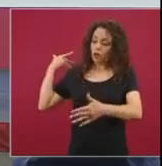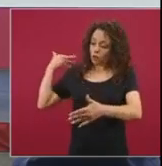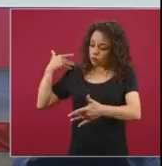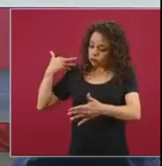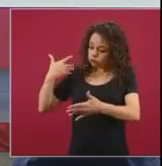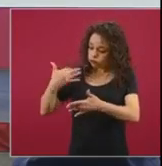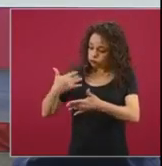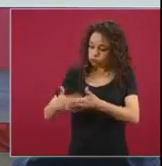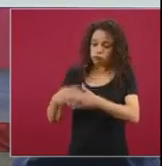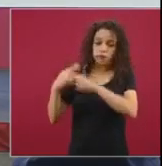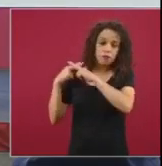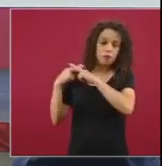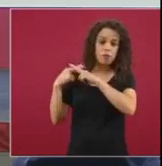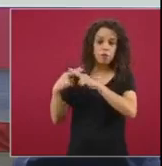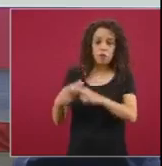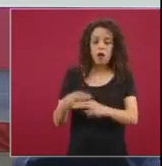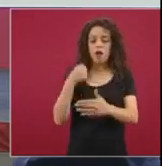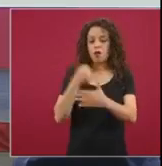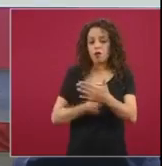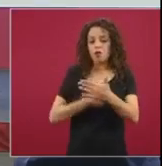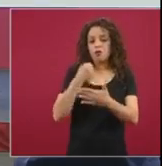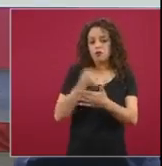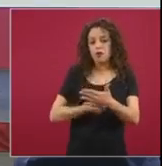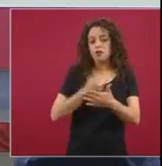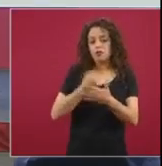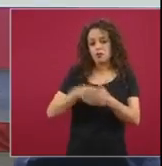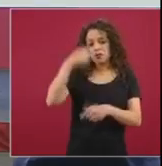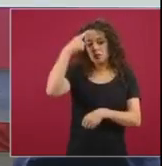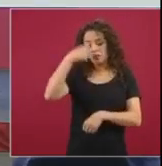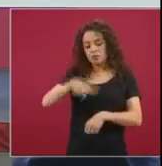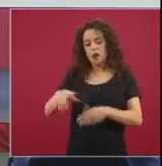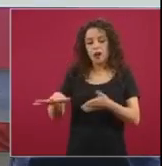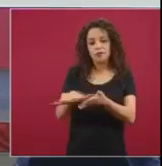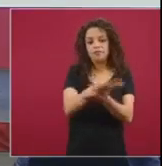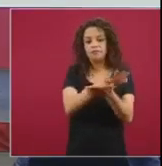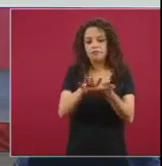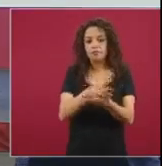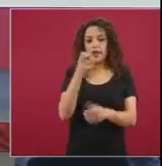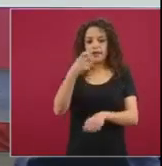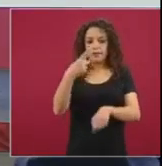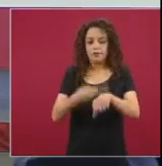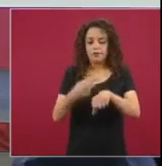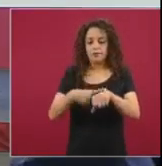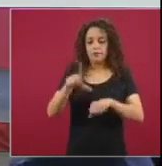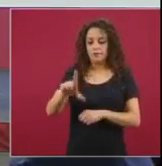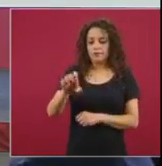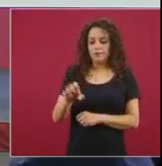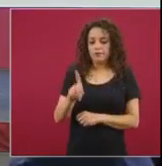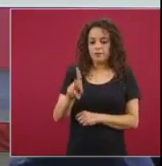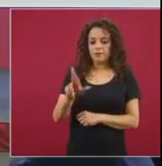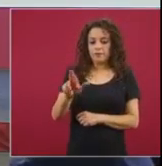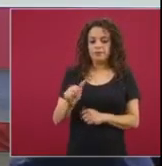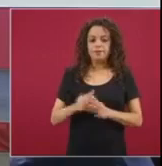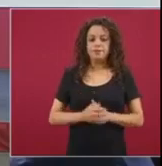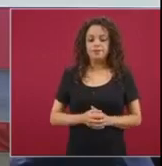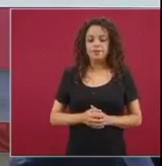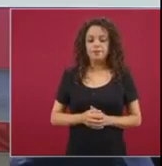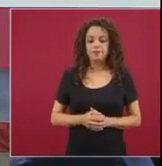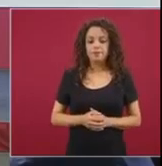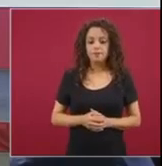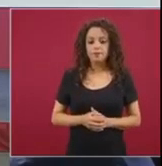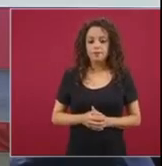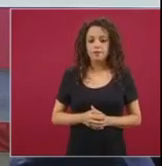contra la lepra. Y aquí voy a hacer un paréntesis. Hernán Cortés fue el primero que instaló un leprosario, por